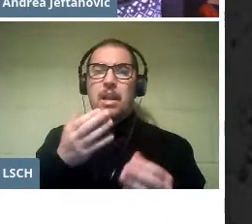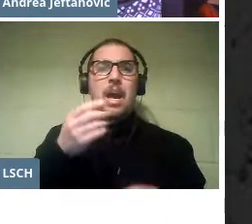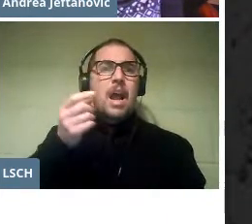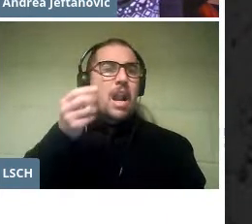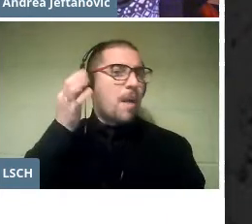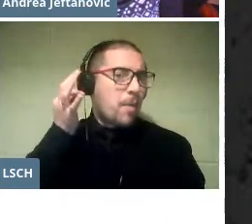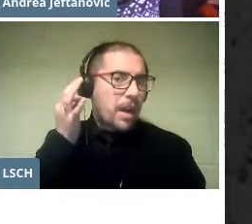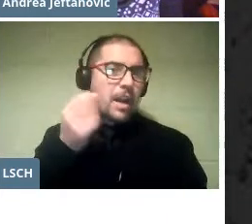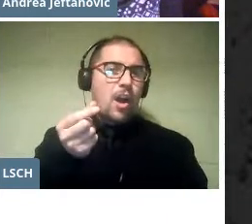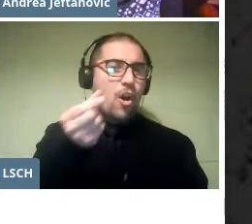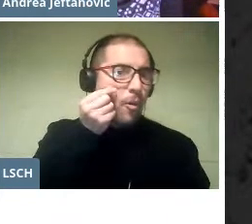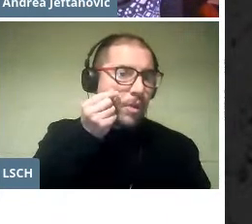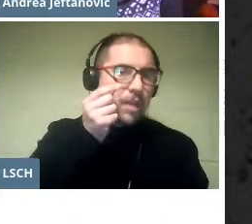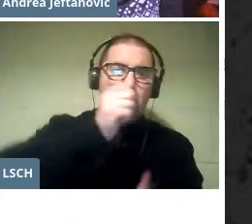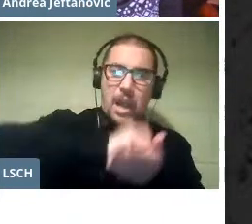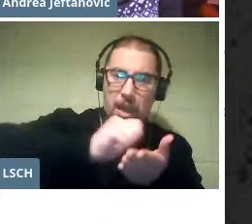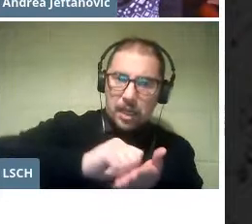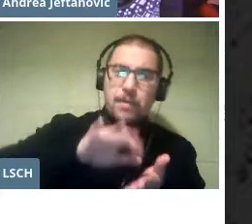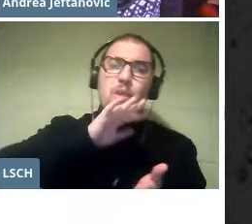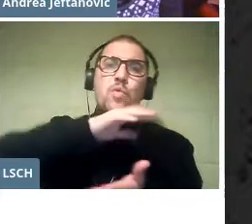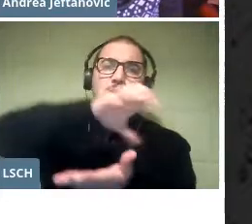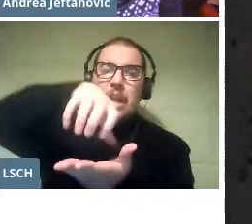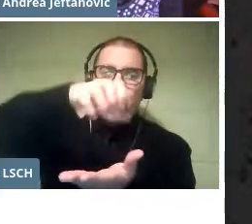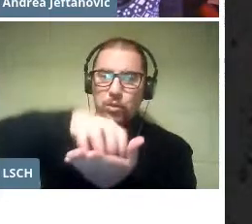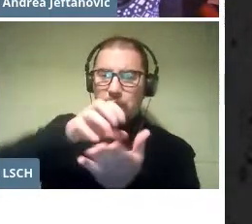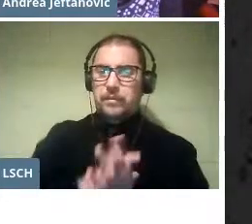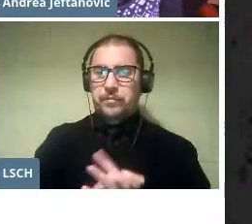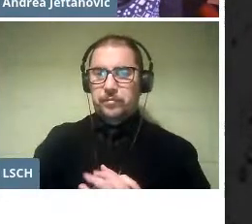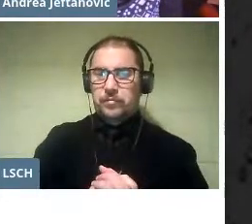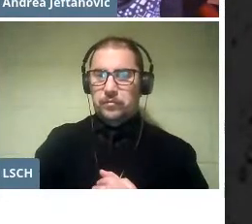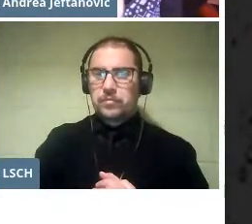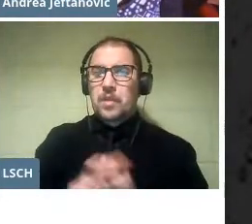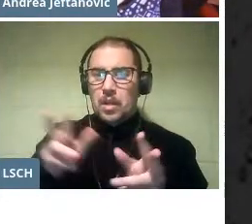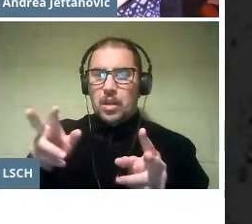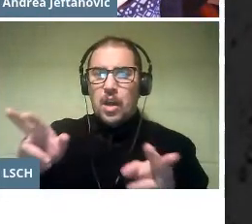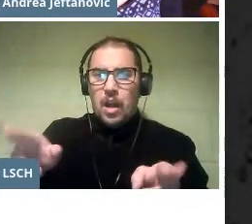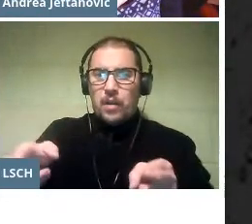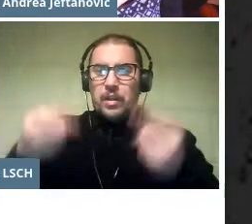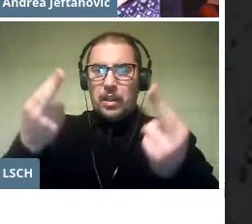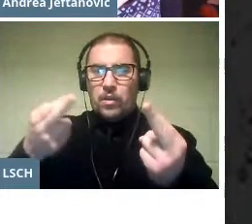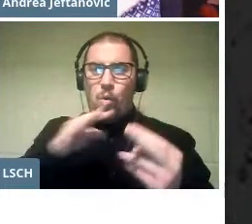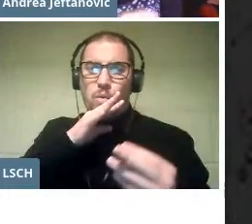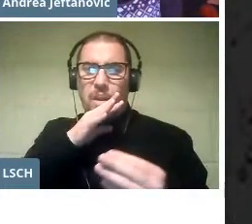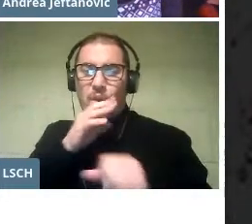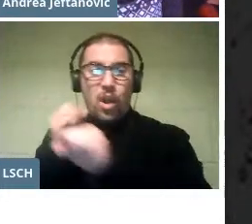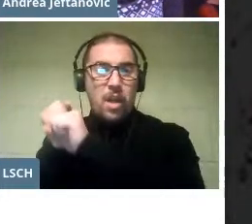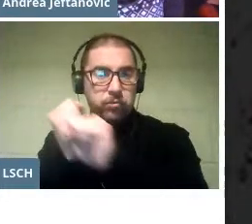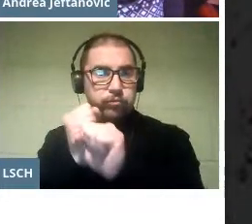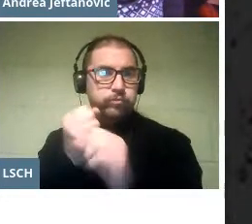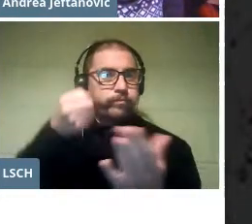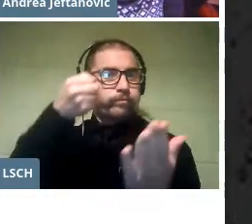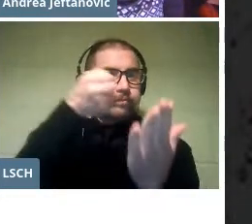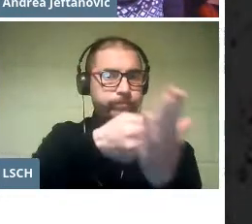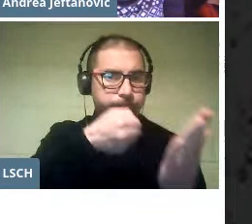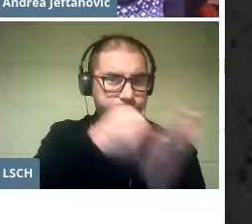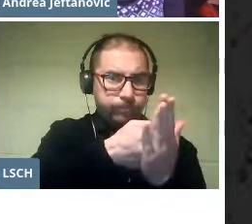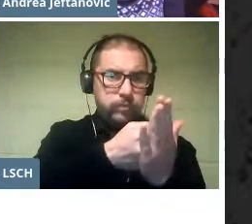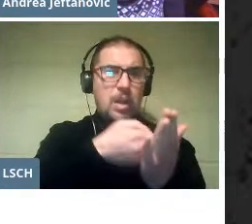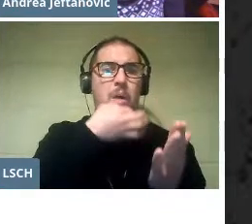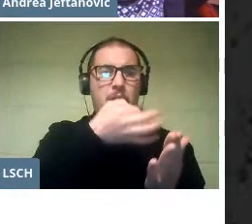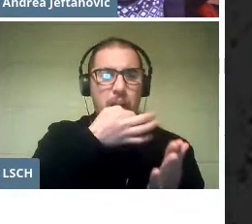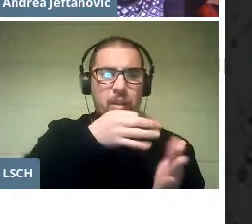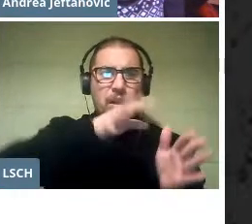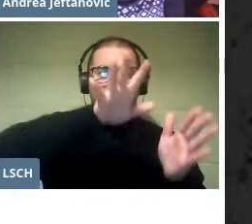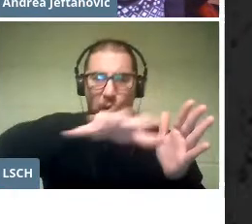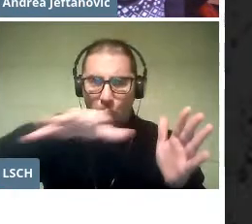escribe y ocupa la ciudad, reivindicándola, y lo hace desde la transgresión a un relato, a un mapa, a